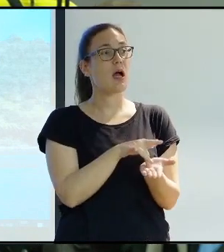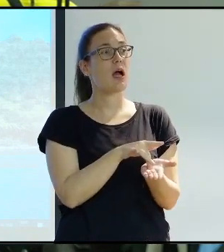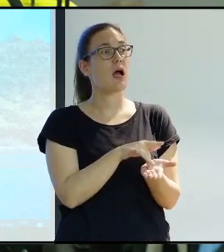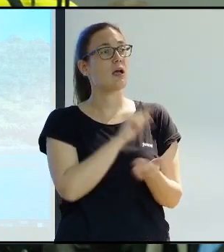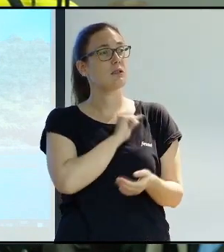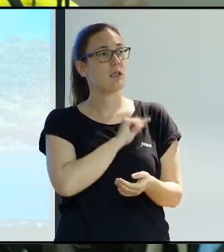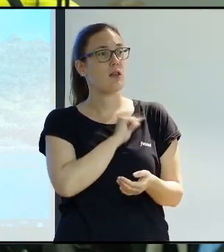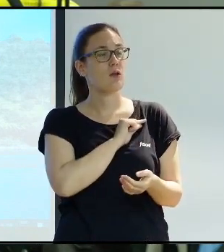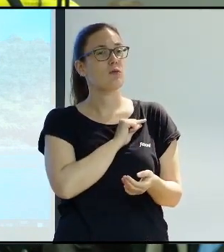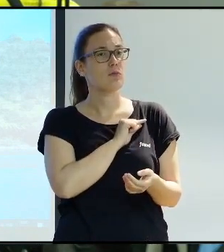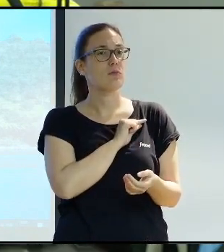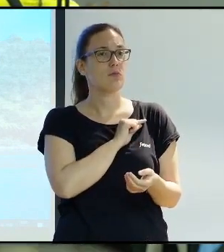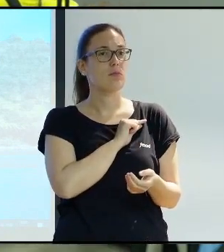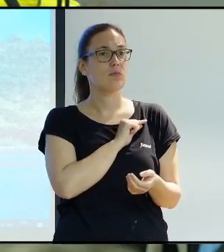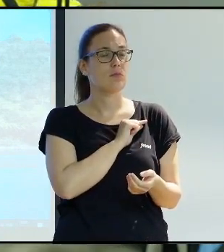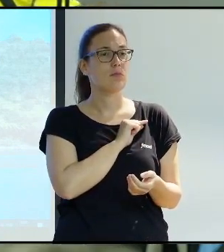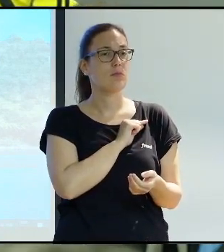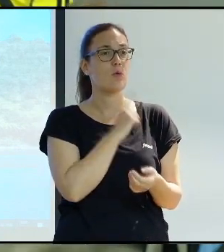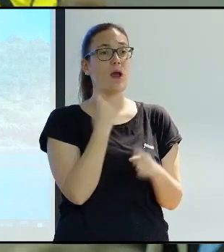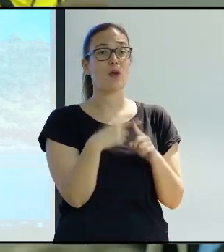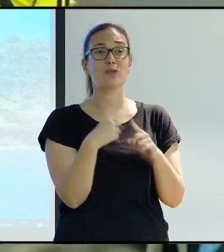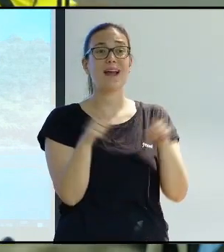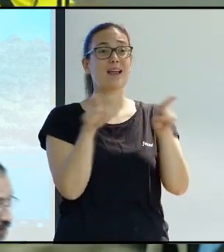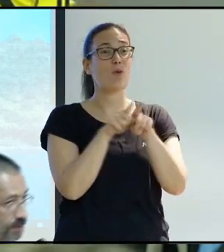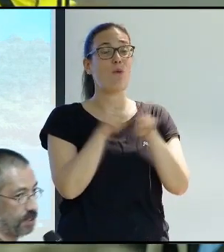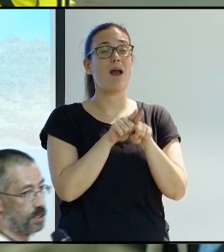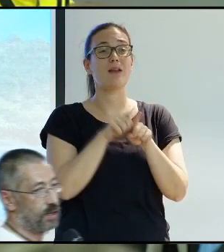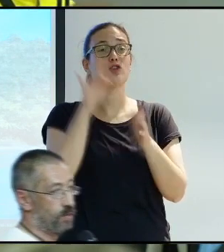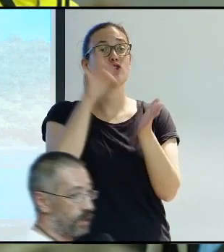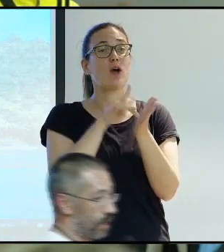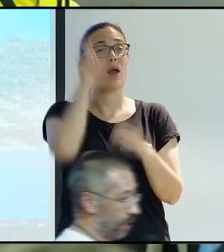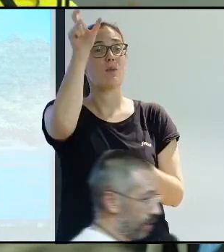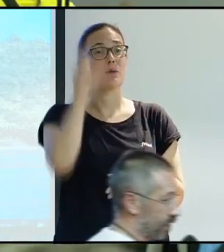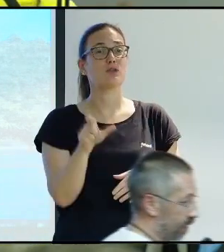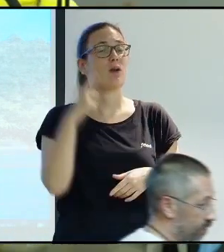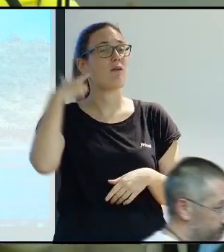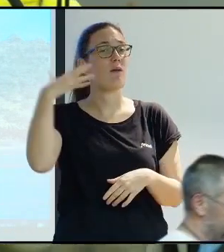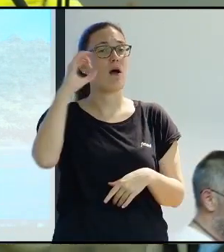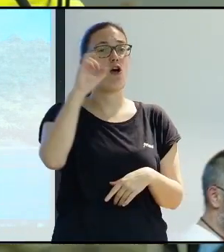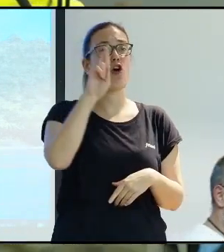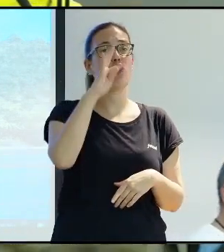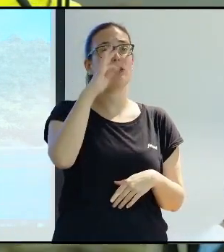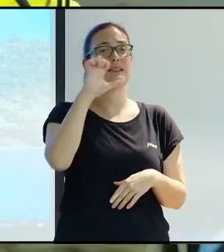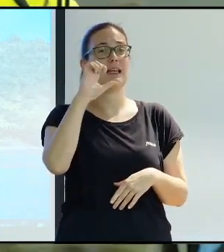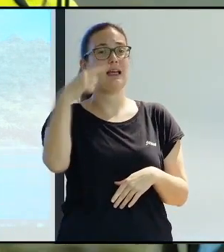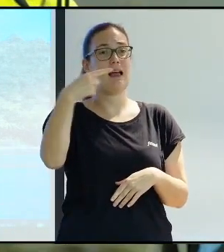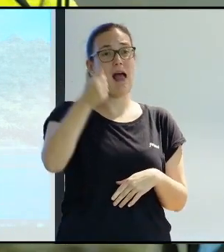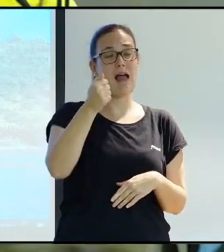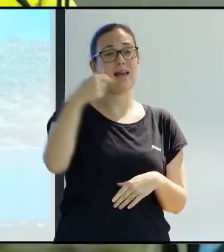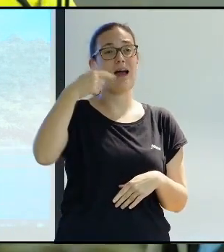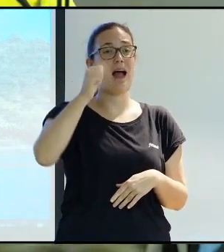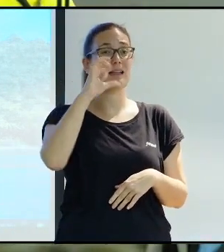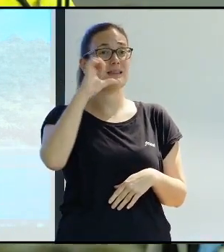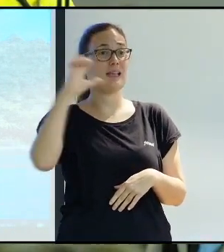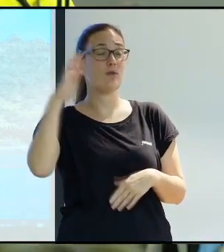y mira que me calma el personaje, algo que le pasó a Ortega y Gasset cuando escribió El tema de nuestro tiempo.